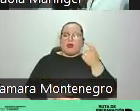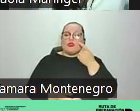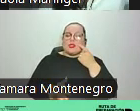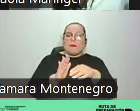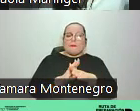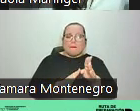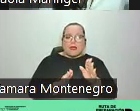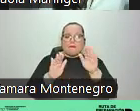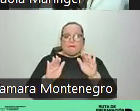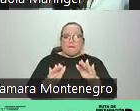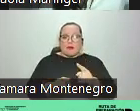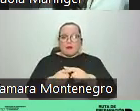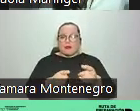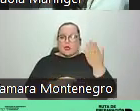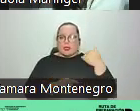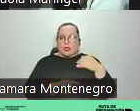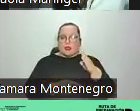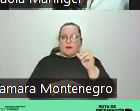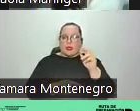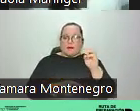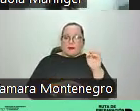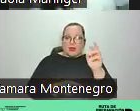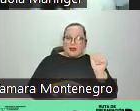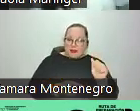como se hizo la semana anterior mi compañera, a través de mi compañera Bárbara Cofré,